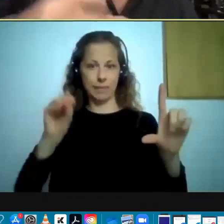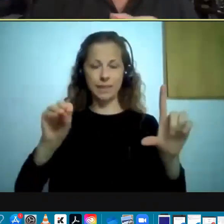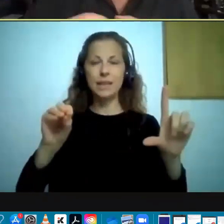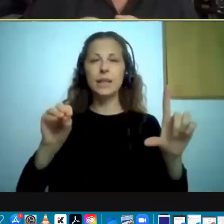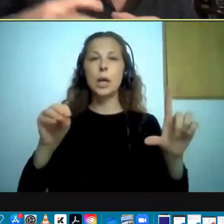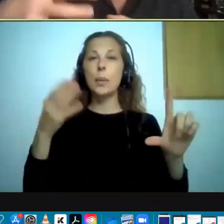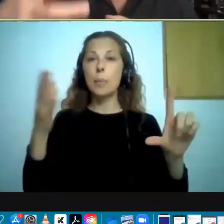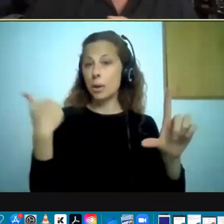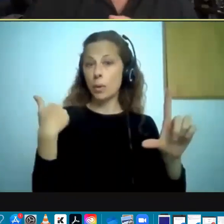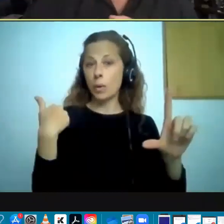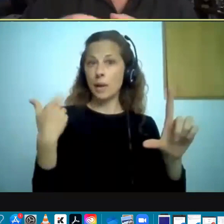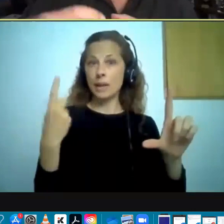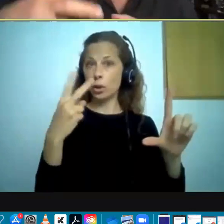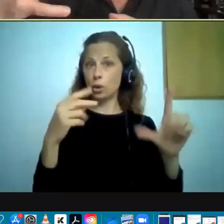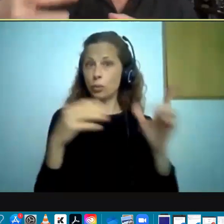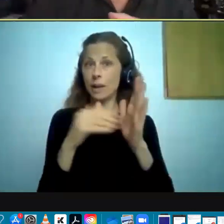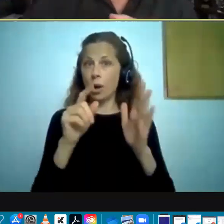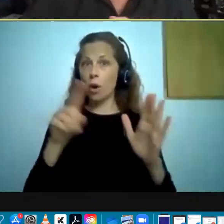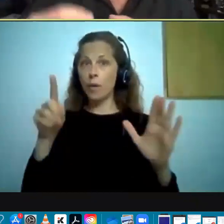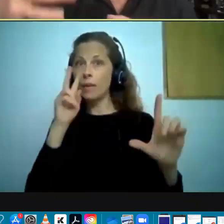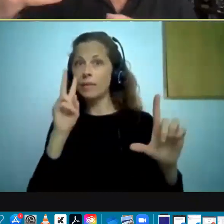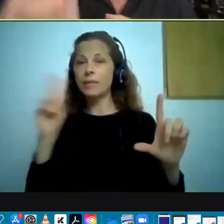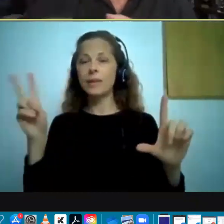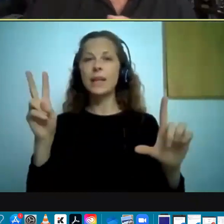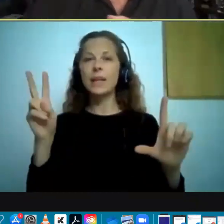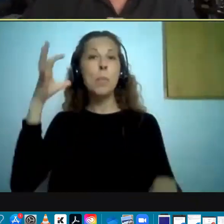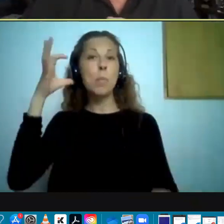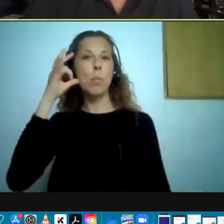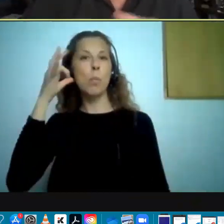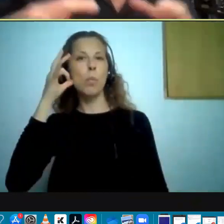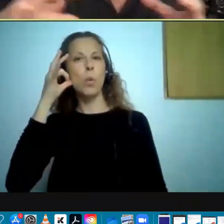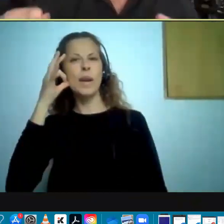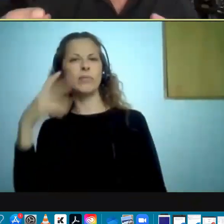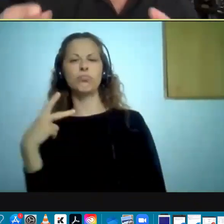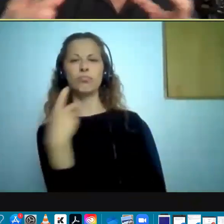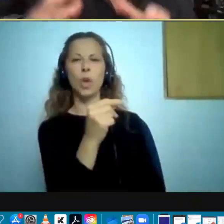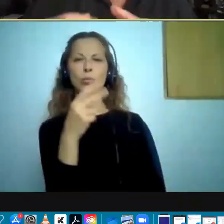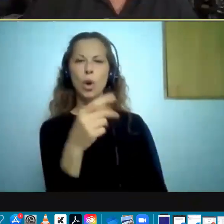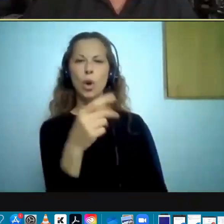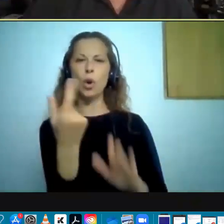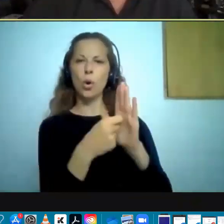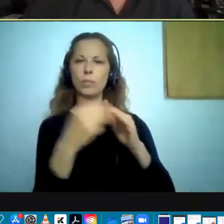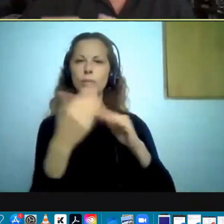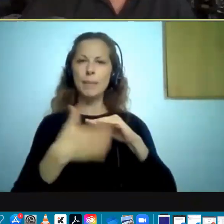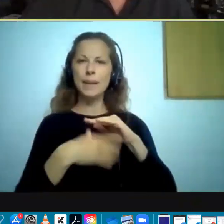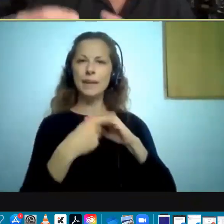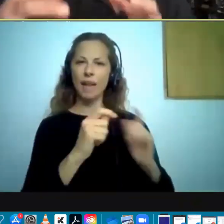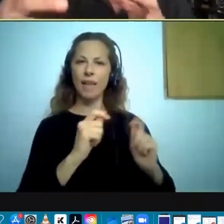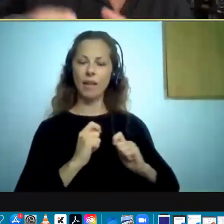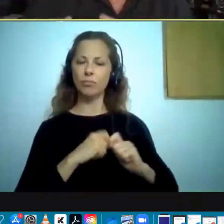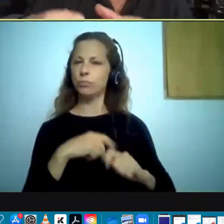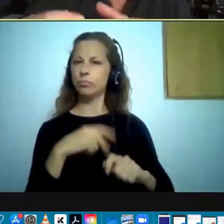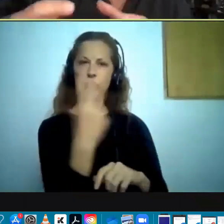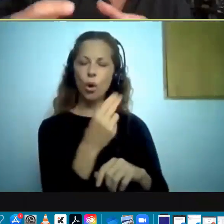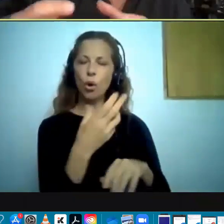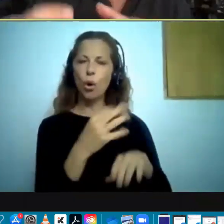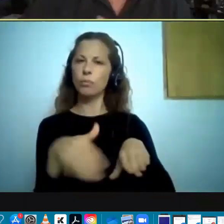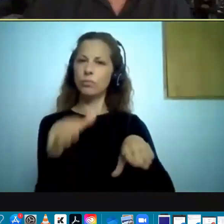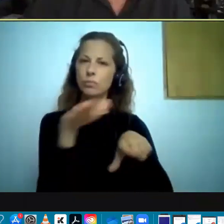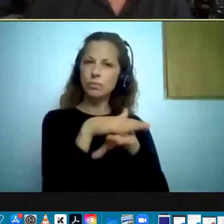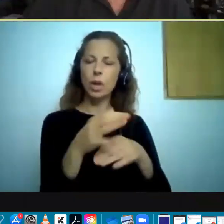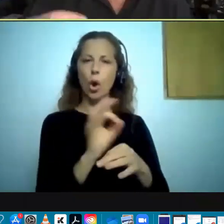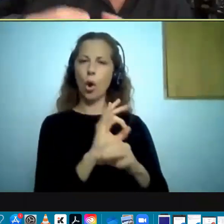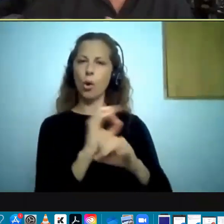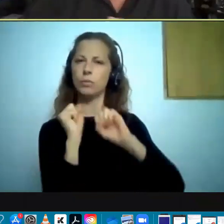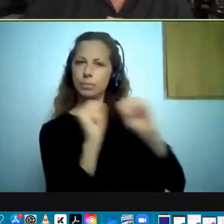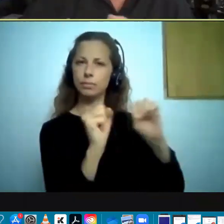mujeres cuestionan las imposiciones, las limitaciones, las restricciones que la sociedad a través de la construcción machista les